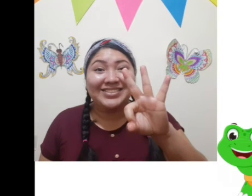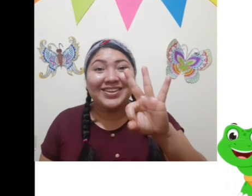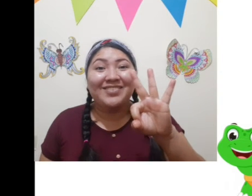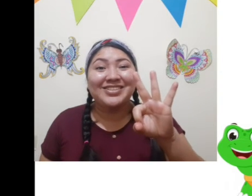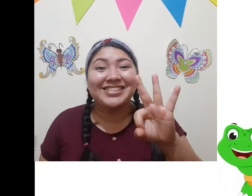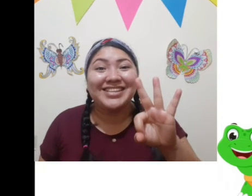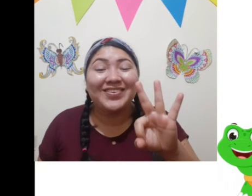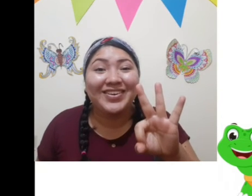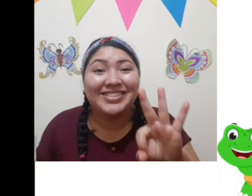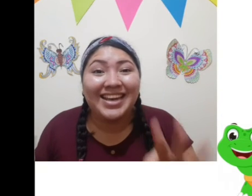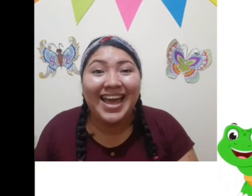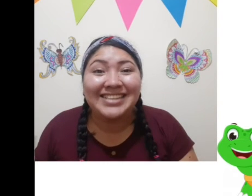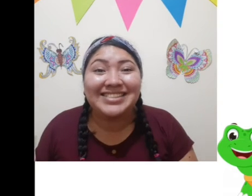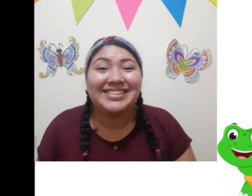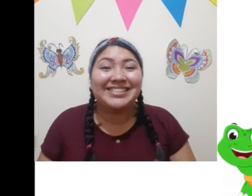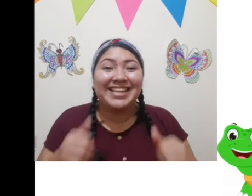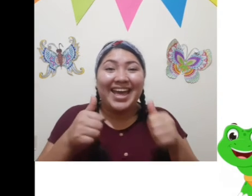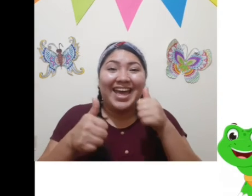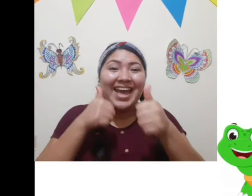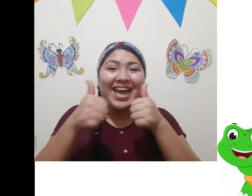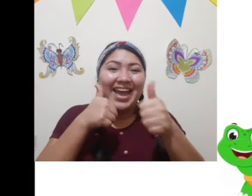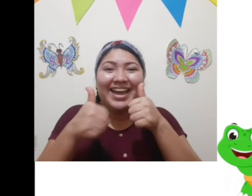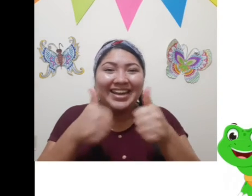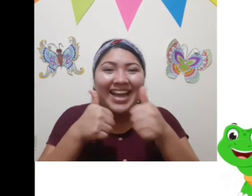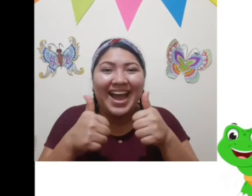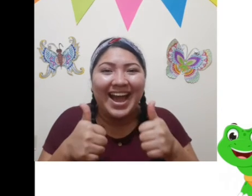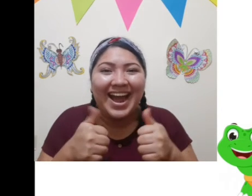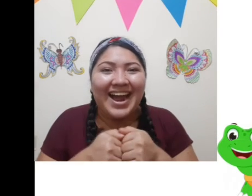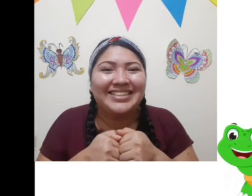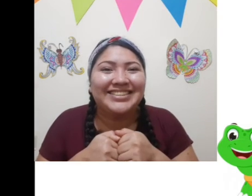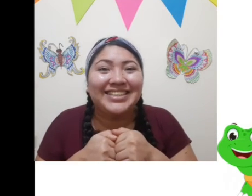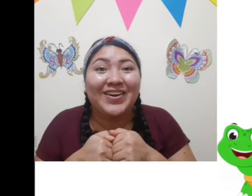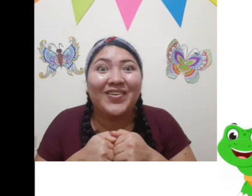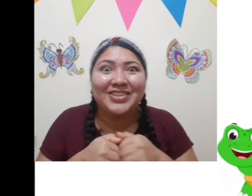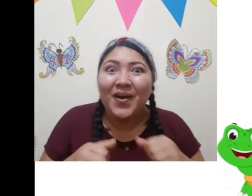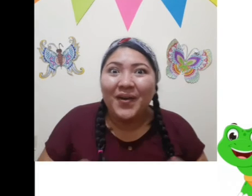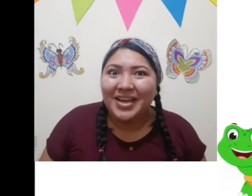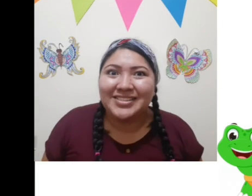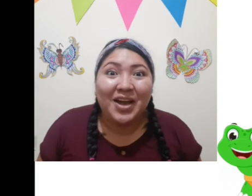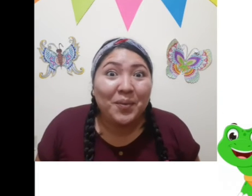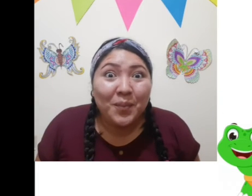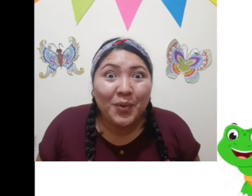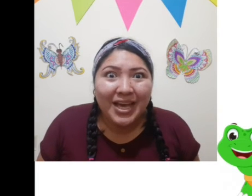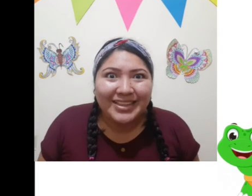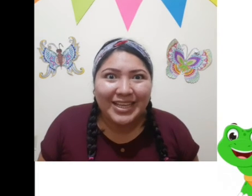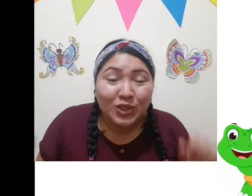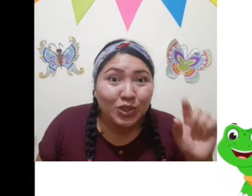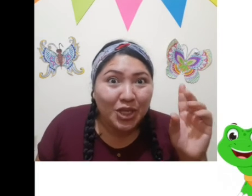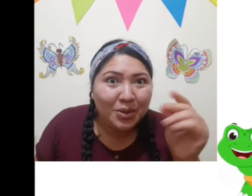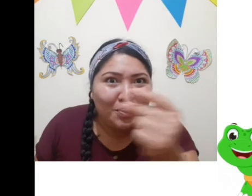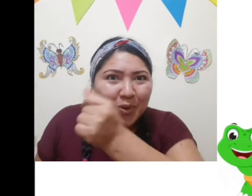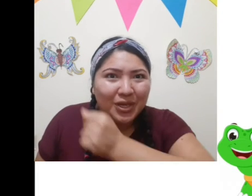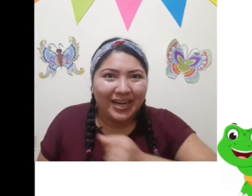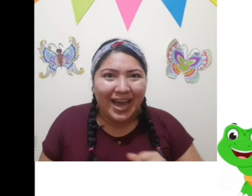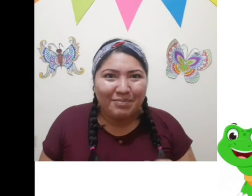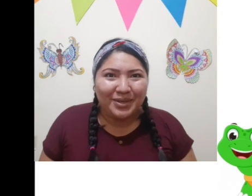66 el agua se circula hasta el extremo genial chicos están muy atentos